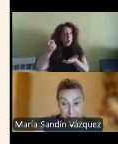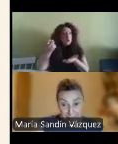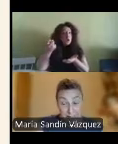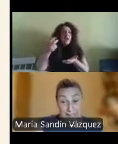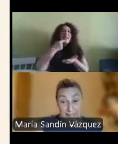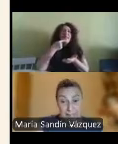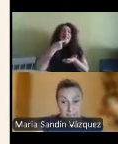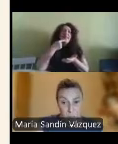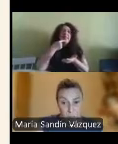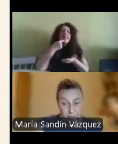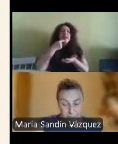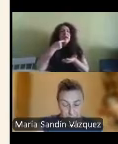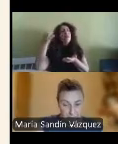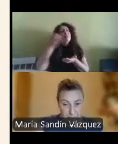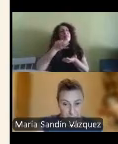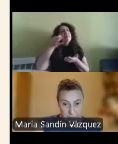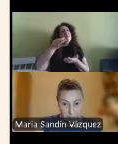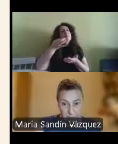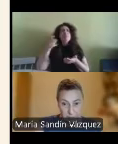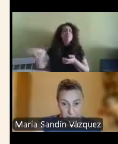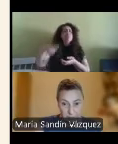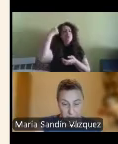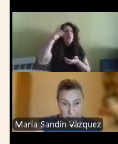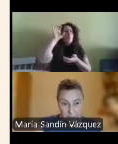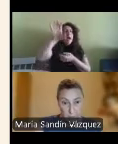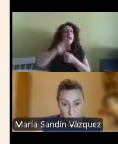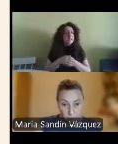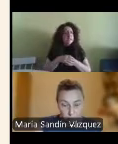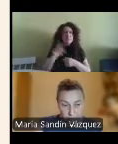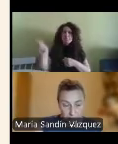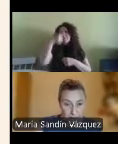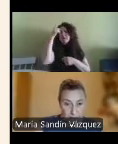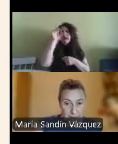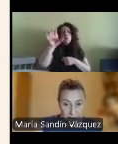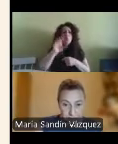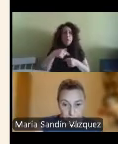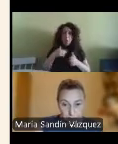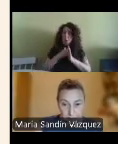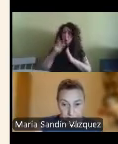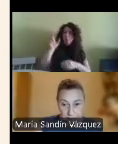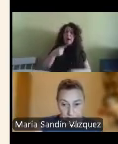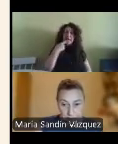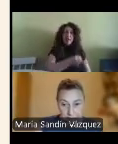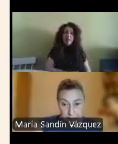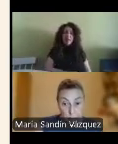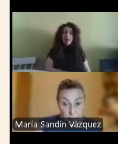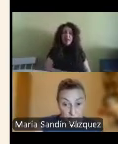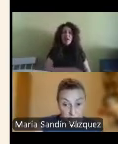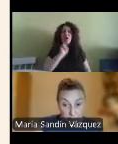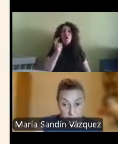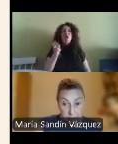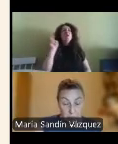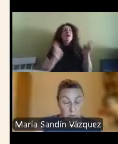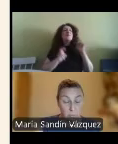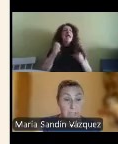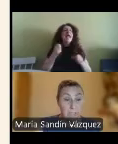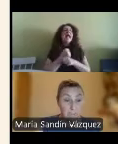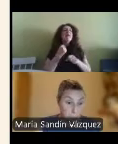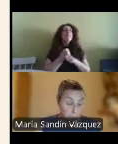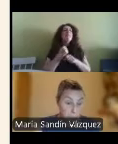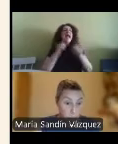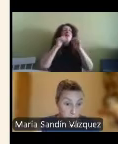tenía que hacer era irse a su país, básicamente. Y luego las que vienen por empleadas de hogar se las da como si fuesen de un